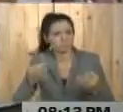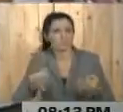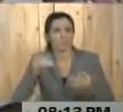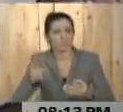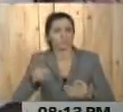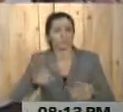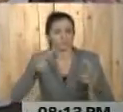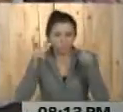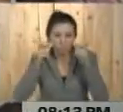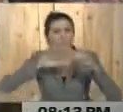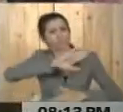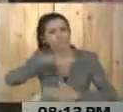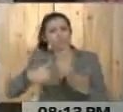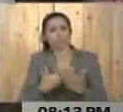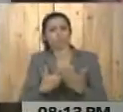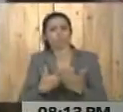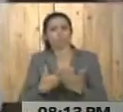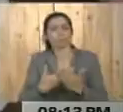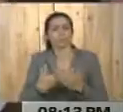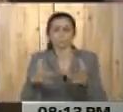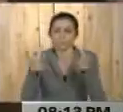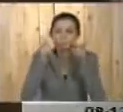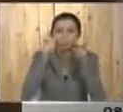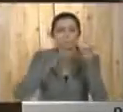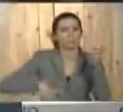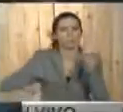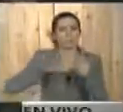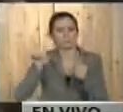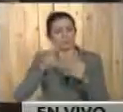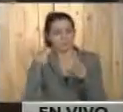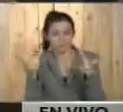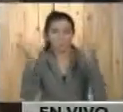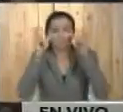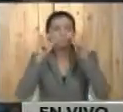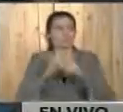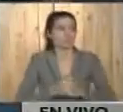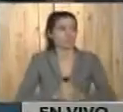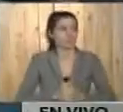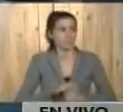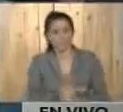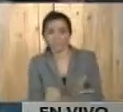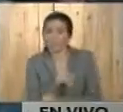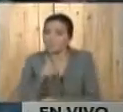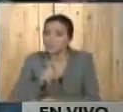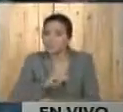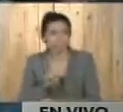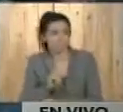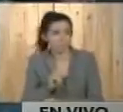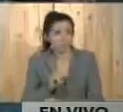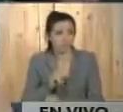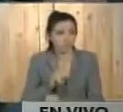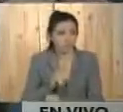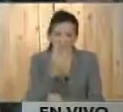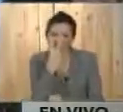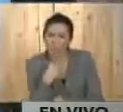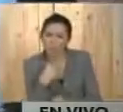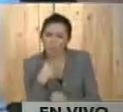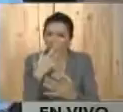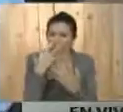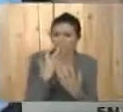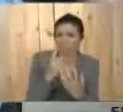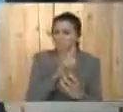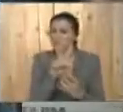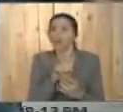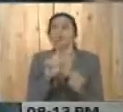escuchada por todos los corazones de los venezolanos. Porque la canción necesaria no se canta porque existe la miseria, sino porque existe